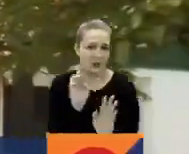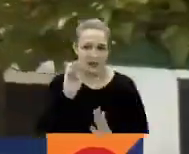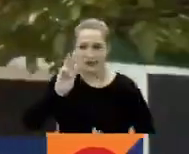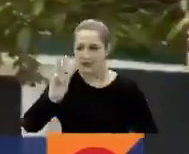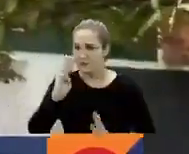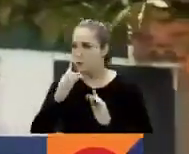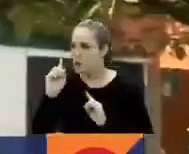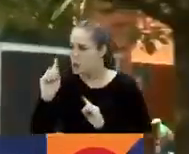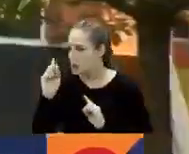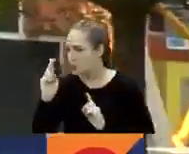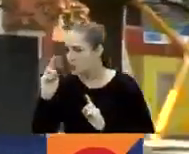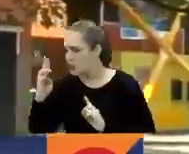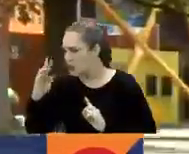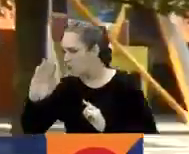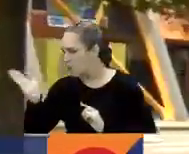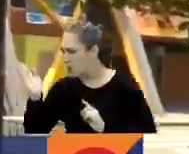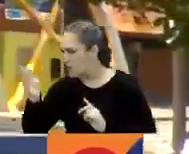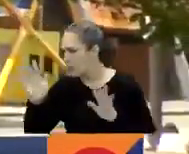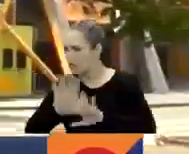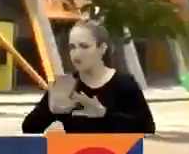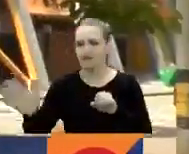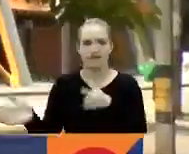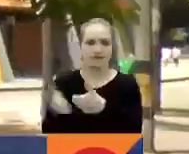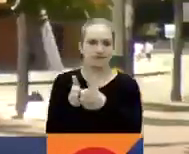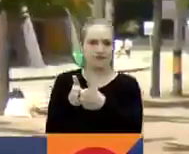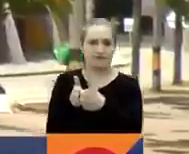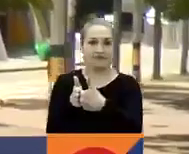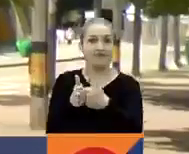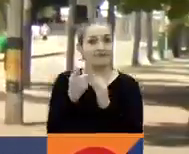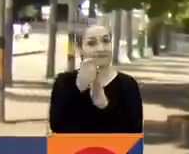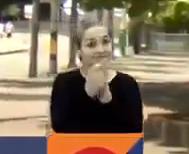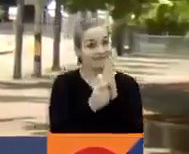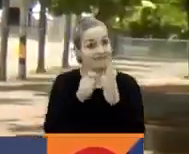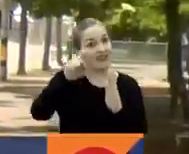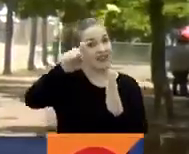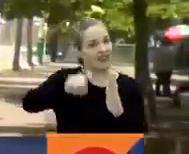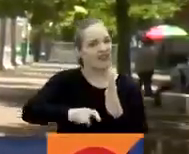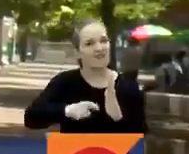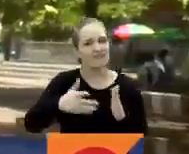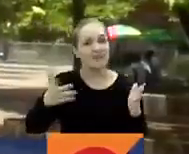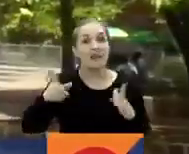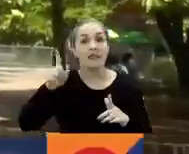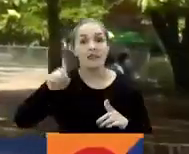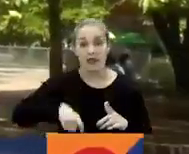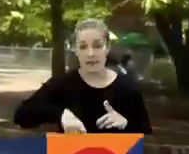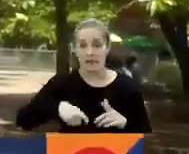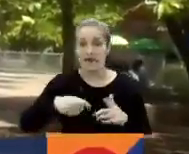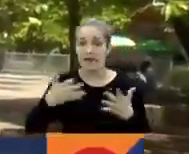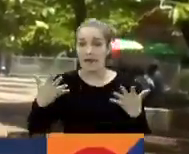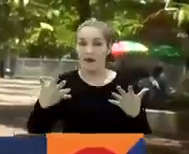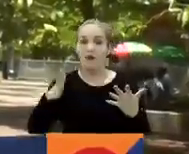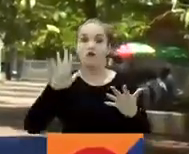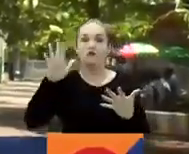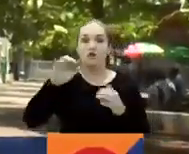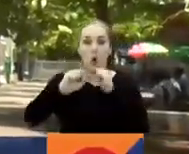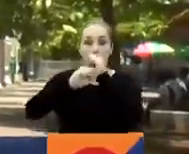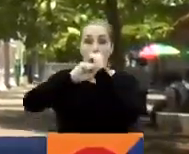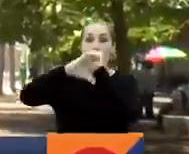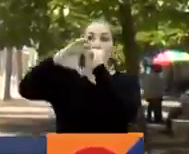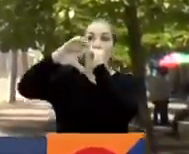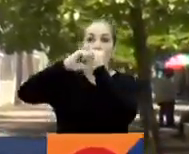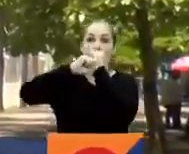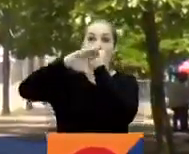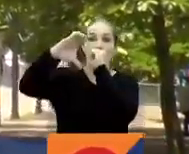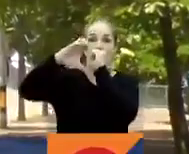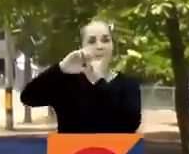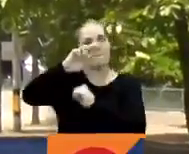ingresar al estadio Atanasio Girardot. Tendrán restricciones, por supuesto. Por ejemplo, el uso de las buzelas está totalmente